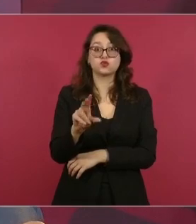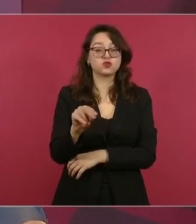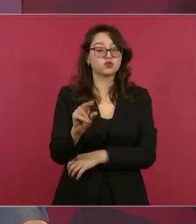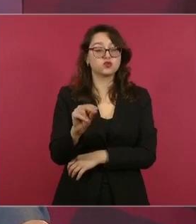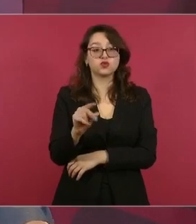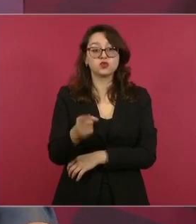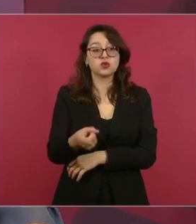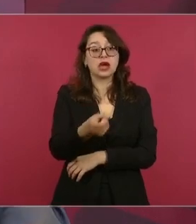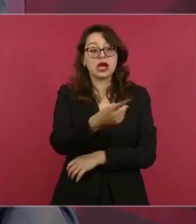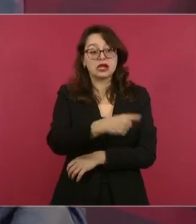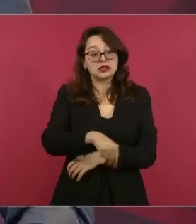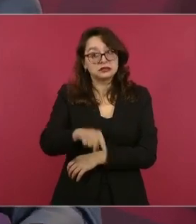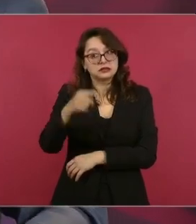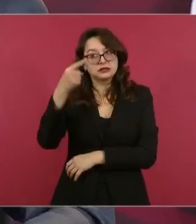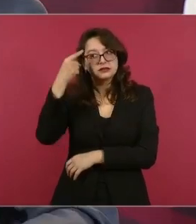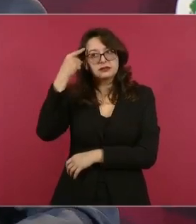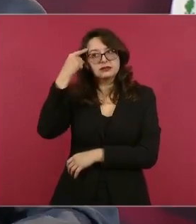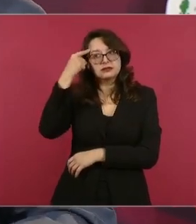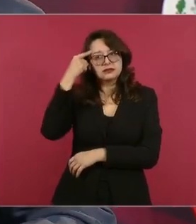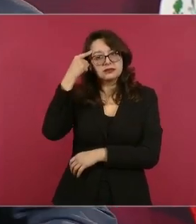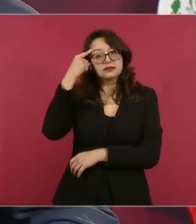con propósitos